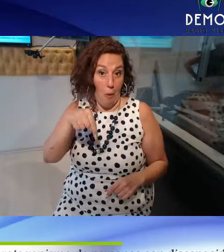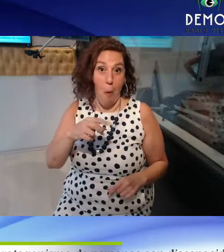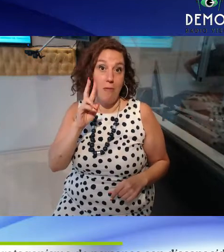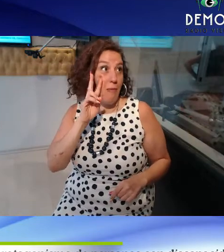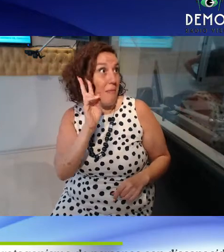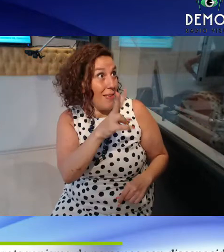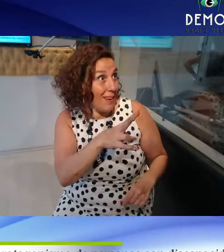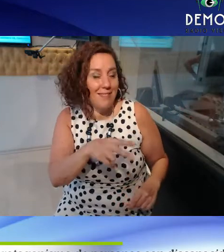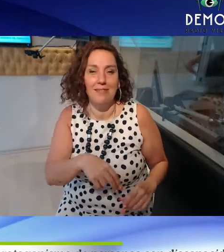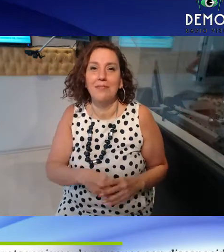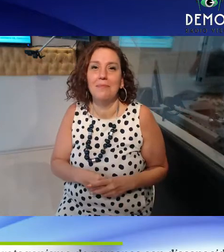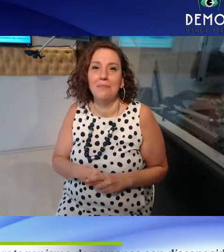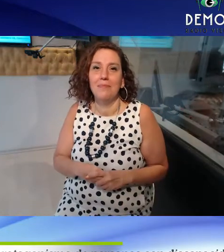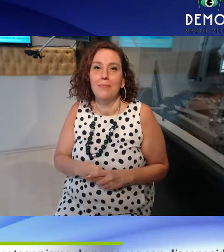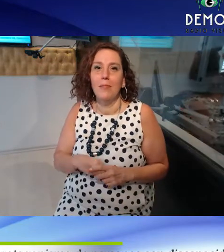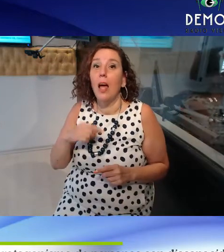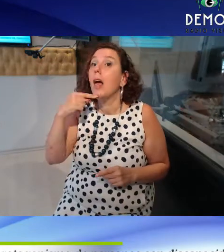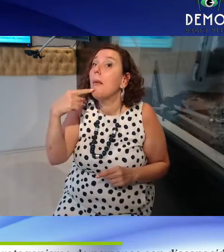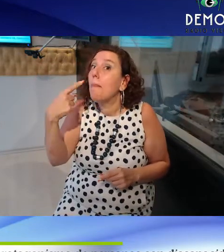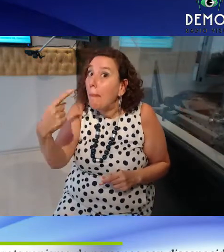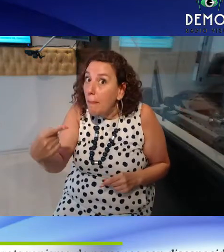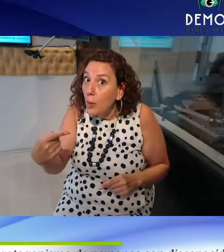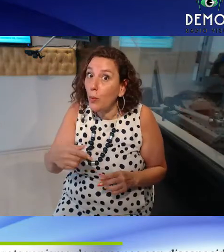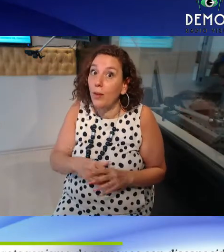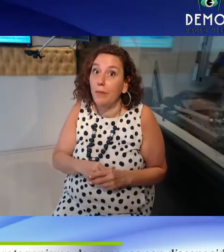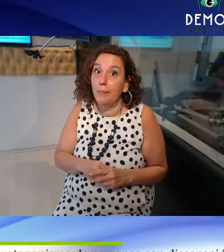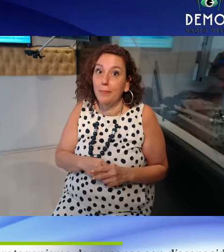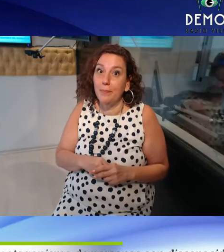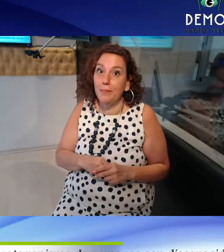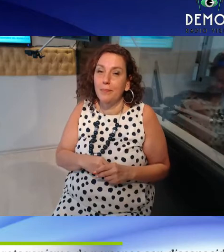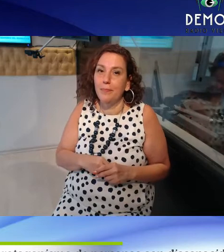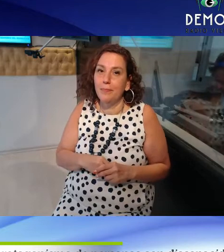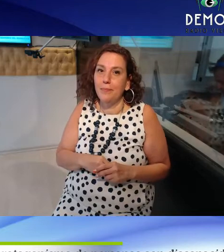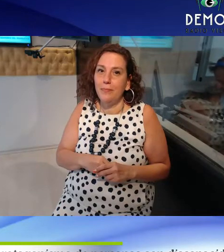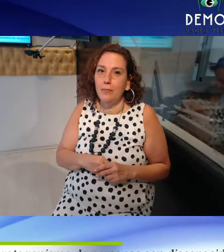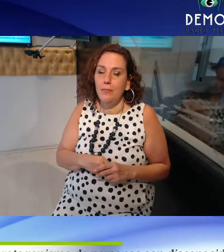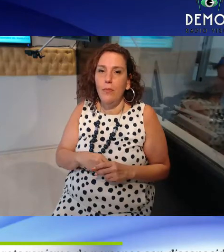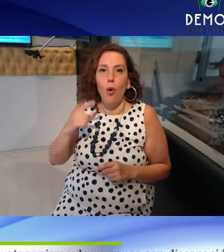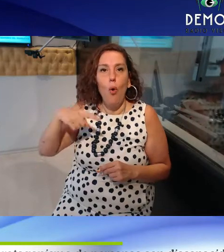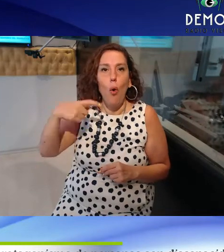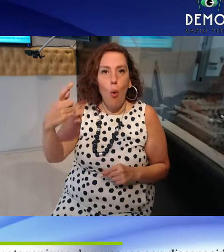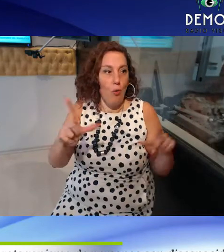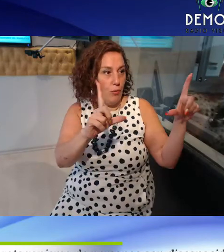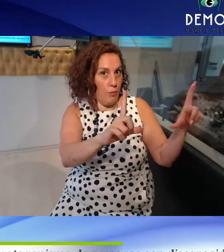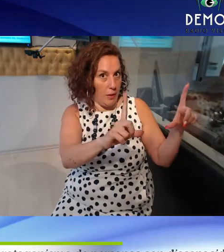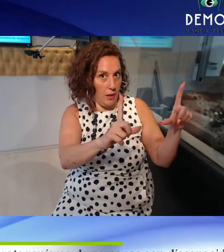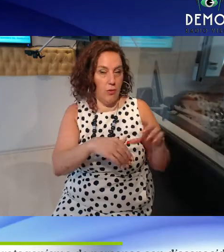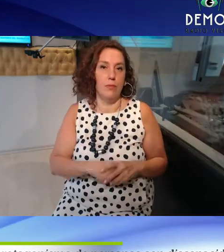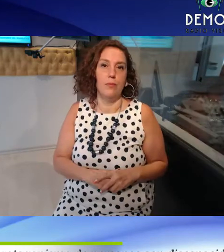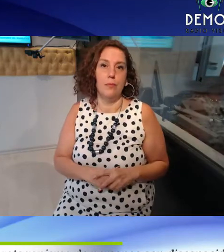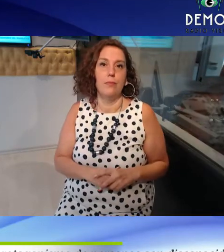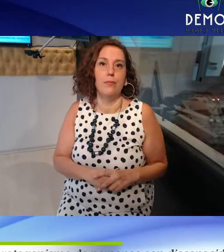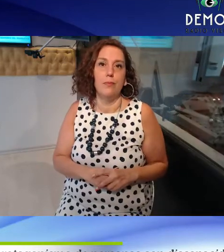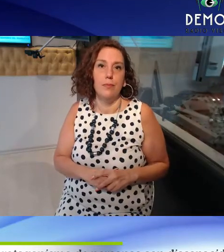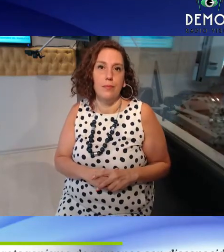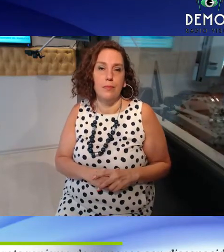manda? Sí, me preguntan si sale... Sí. Bueno, muy bien. Y tenemos otros videos porque a veces para Hernán, que igual Hernán está mirando